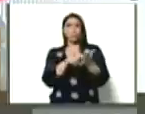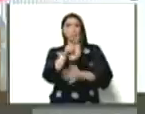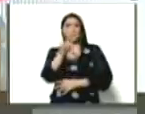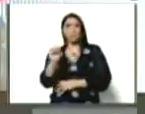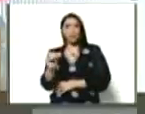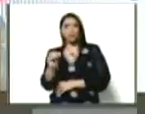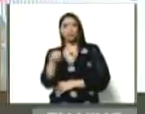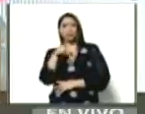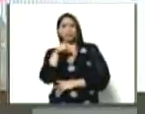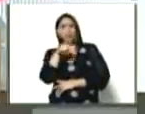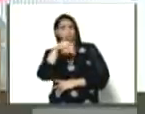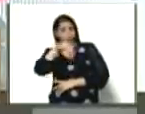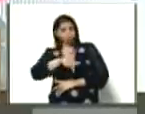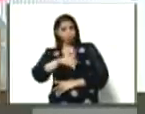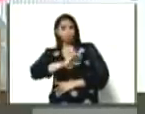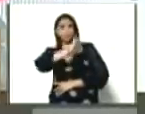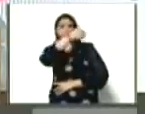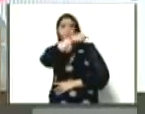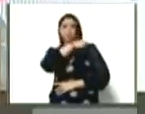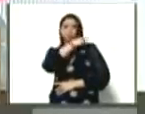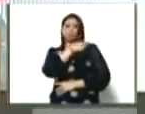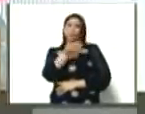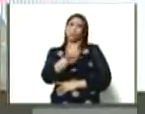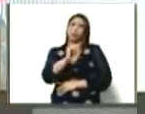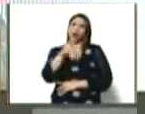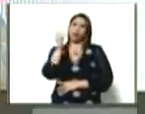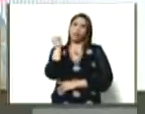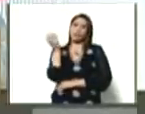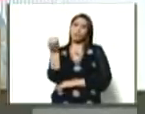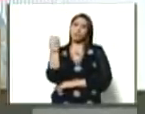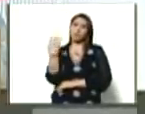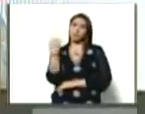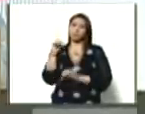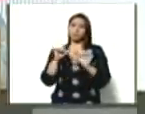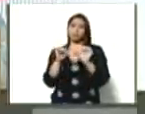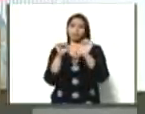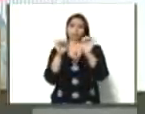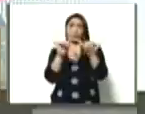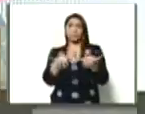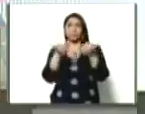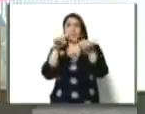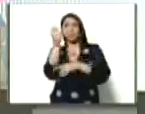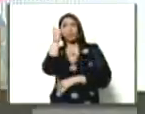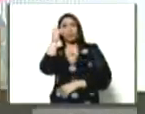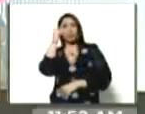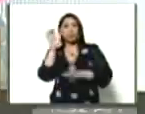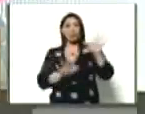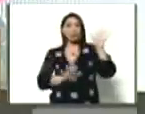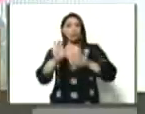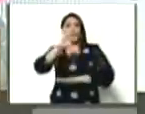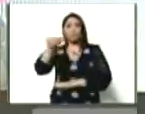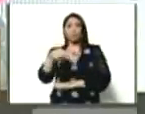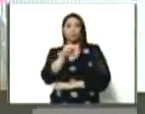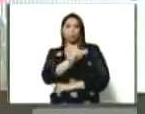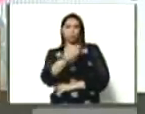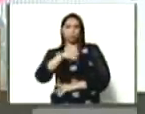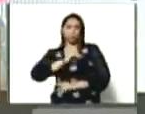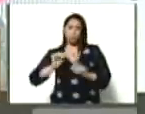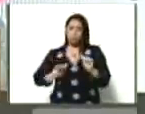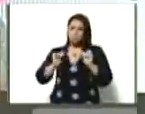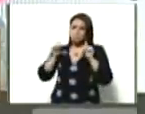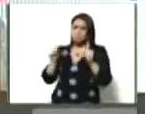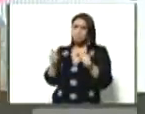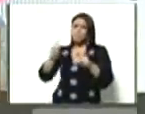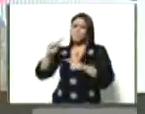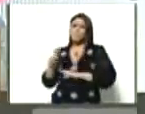1 de septiembre del 2020, este directorio, que aquí se encuentra en sesión permanente desde el mismo día que nos instalamos, el día 15 de junio, tuvo